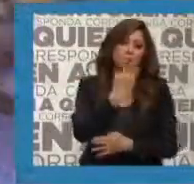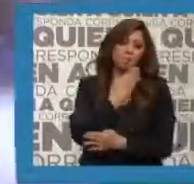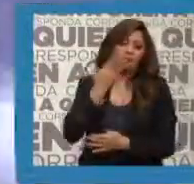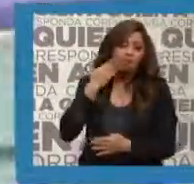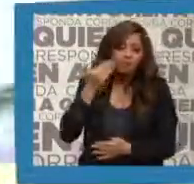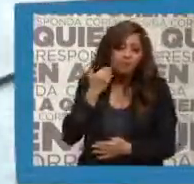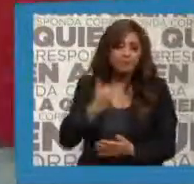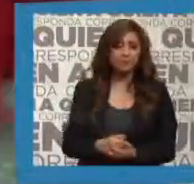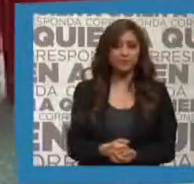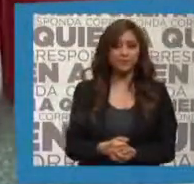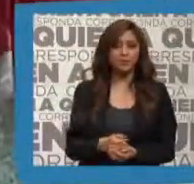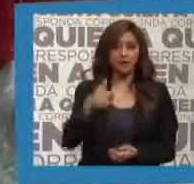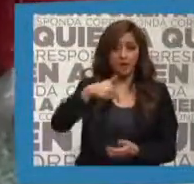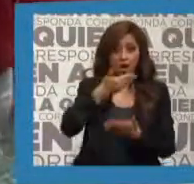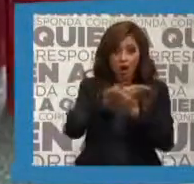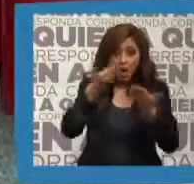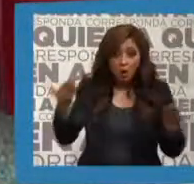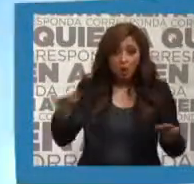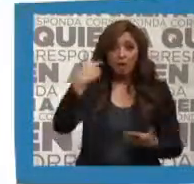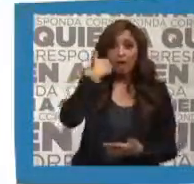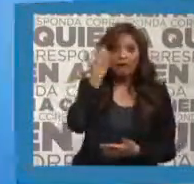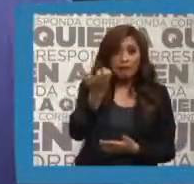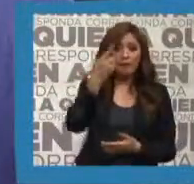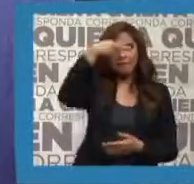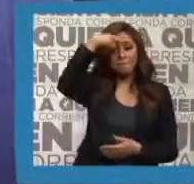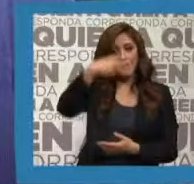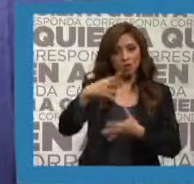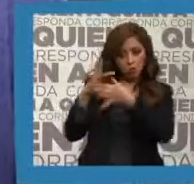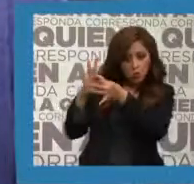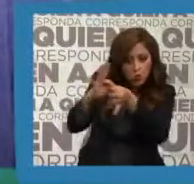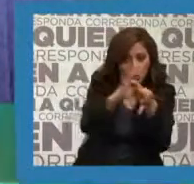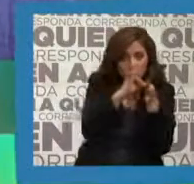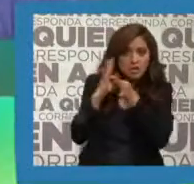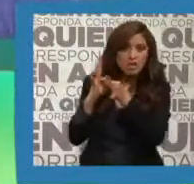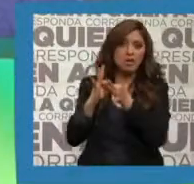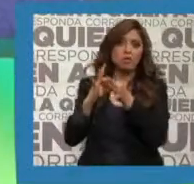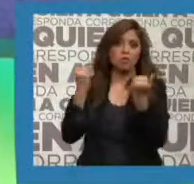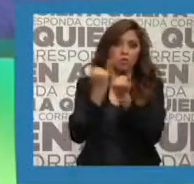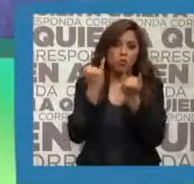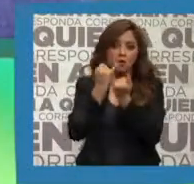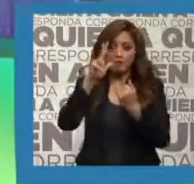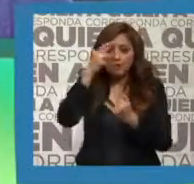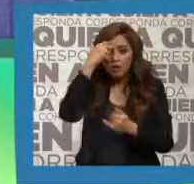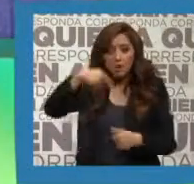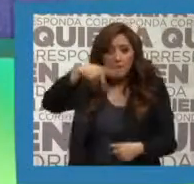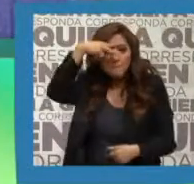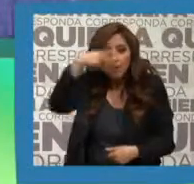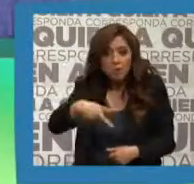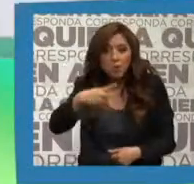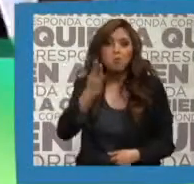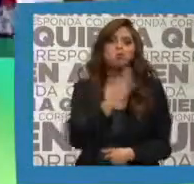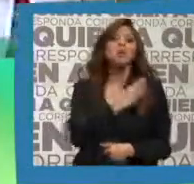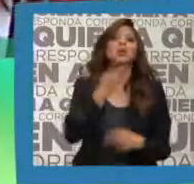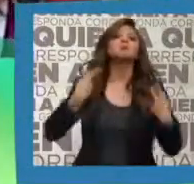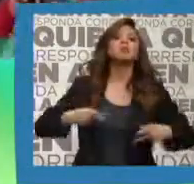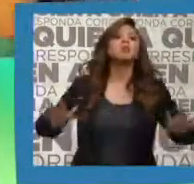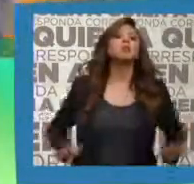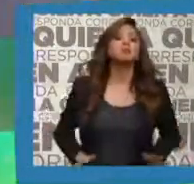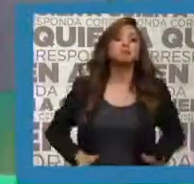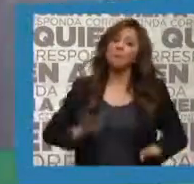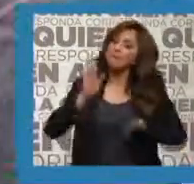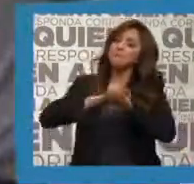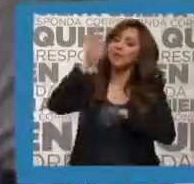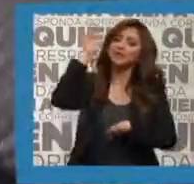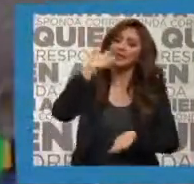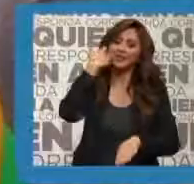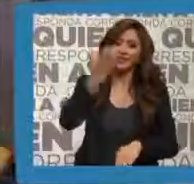sobre todo hoy que tenemos que tener un México muy unido, muy solidario, y acordarnos de que en México, pues los buenos somos más. Este es el